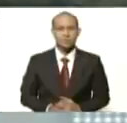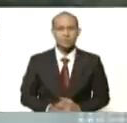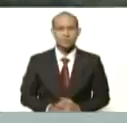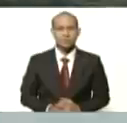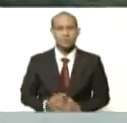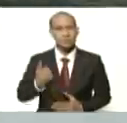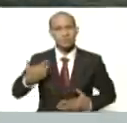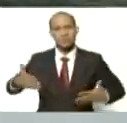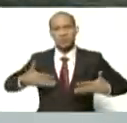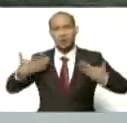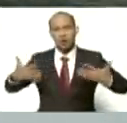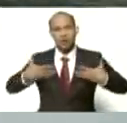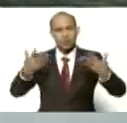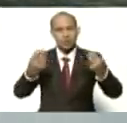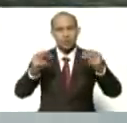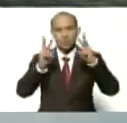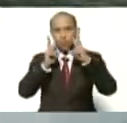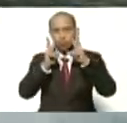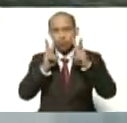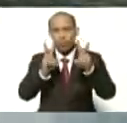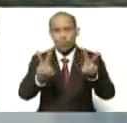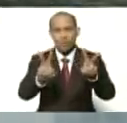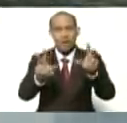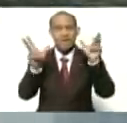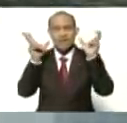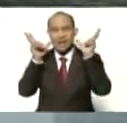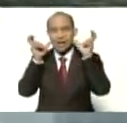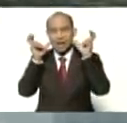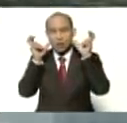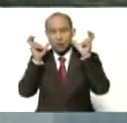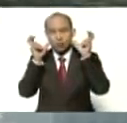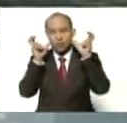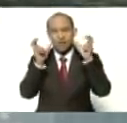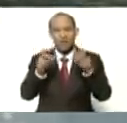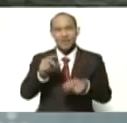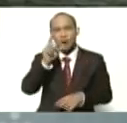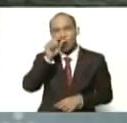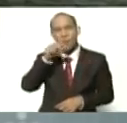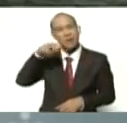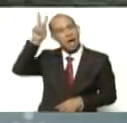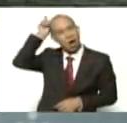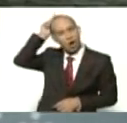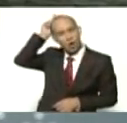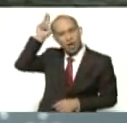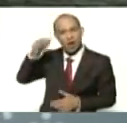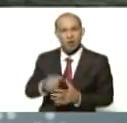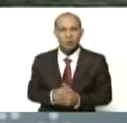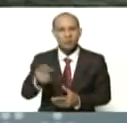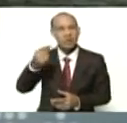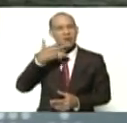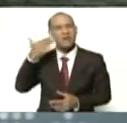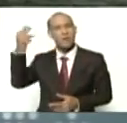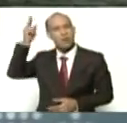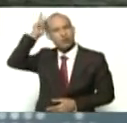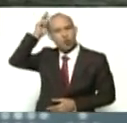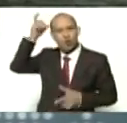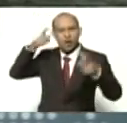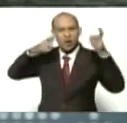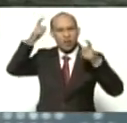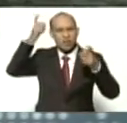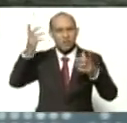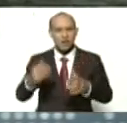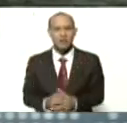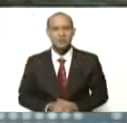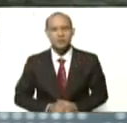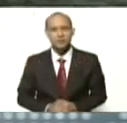y me alegra mucho ver y escuchar al conejo el famoso conejo de chávez